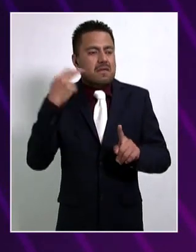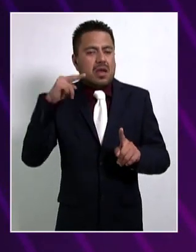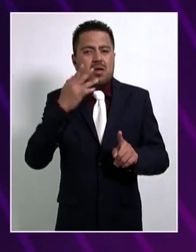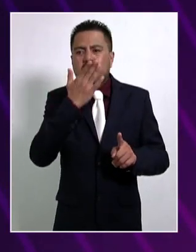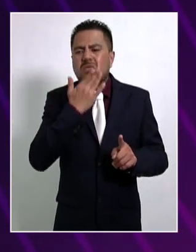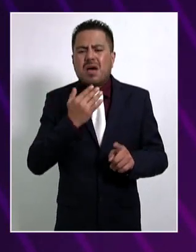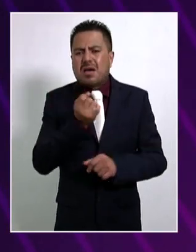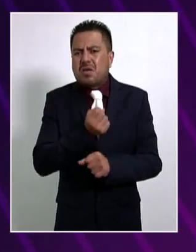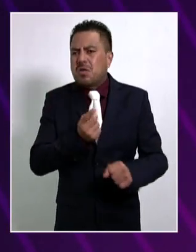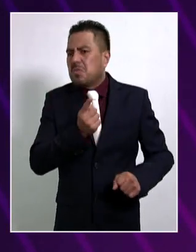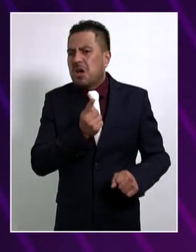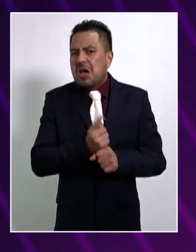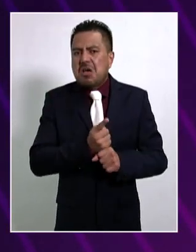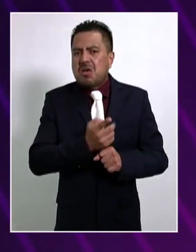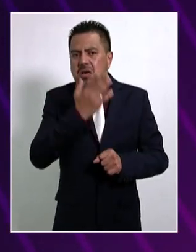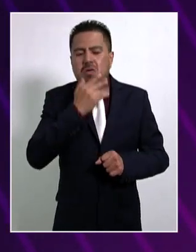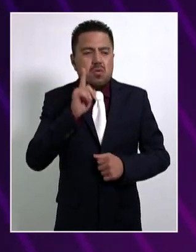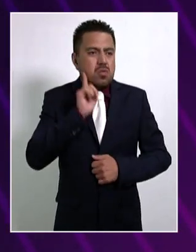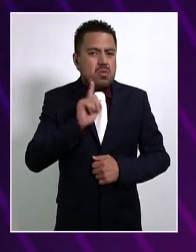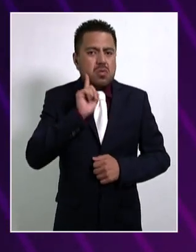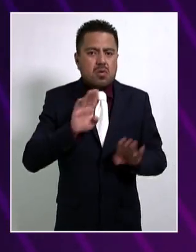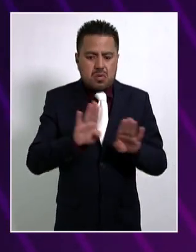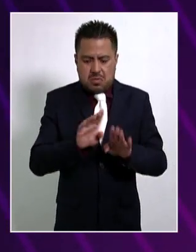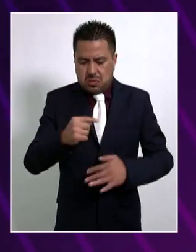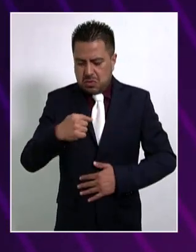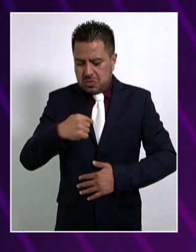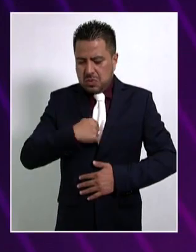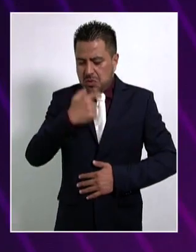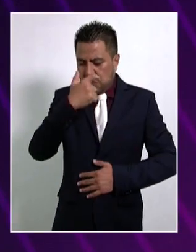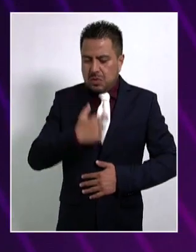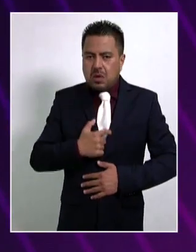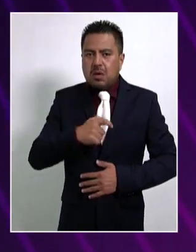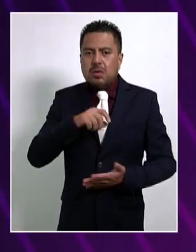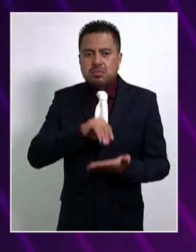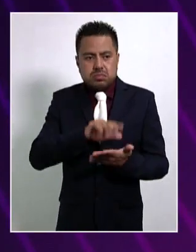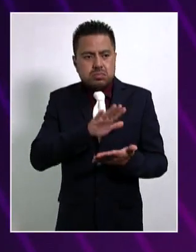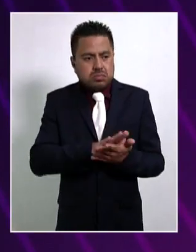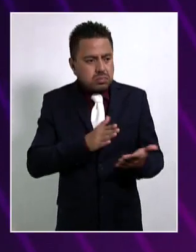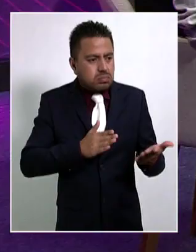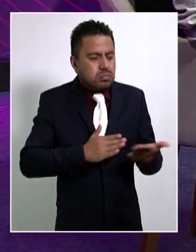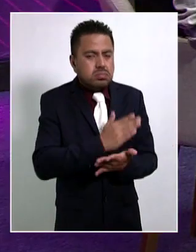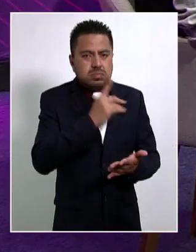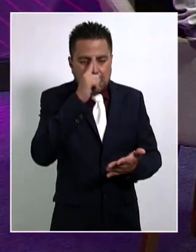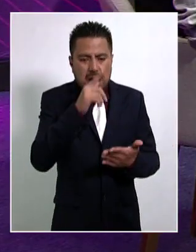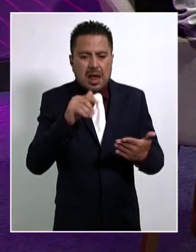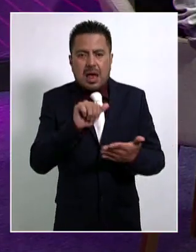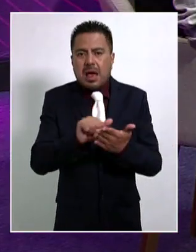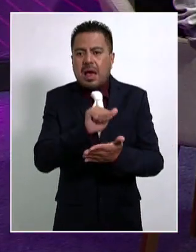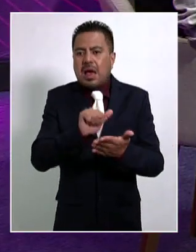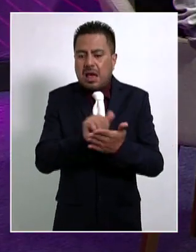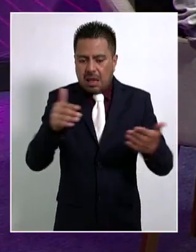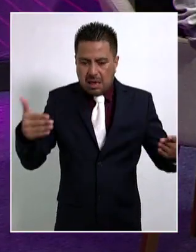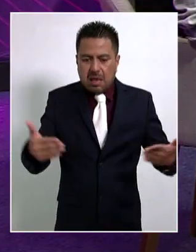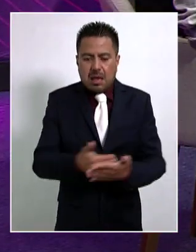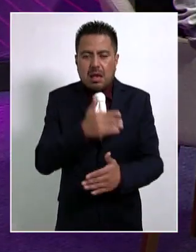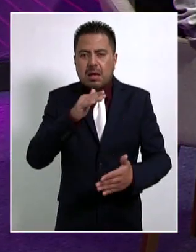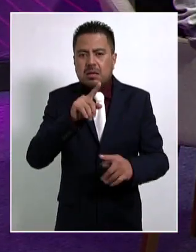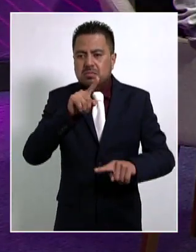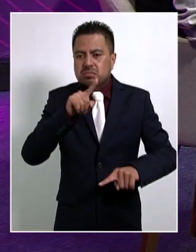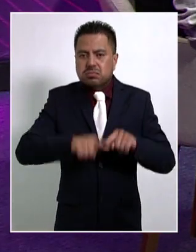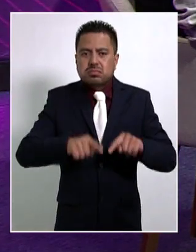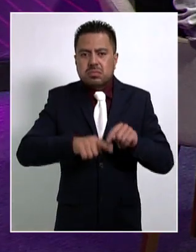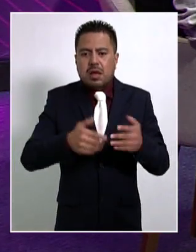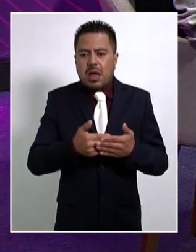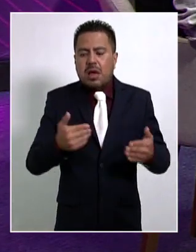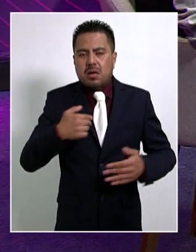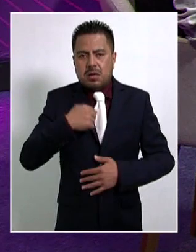la posibilidad para que una mujer como yo vaya ante el registro civil y le diga, ¿sabes qué? Quiero cambiar mis documentos y ahora quiero